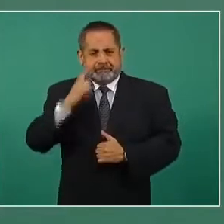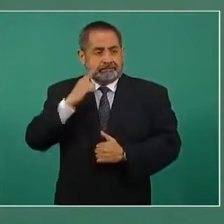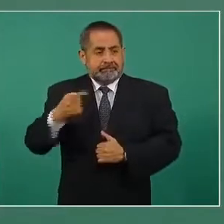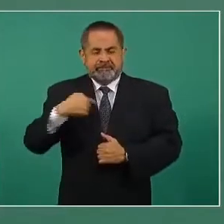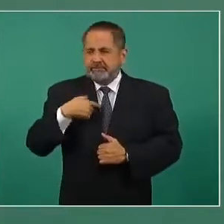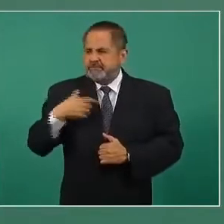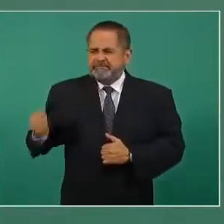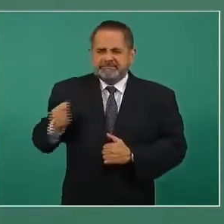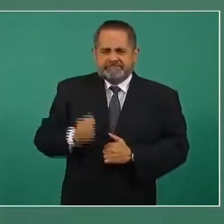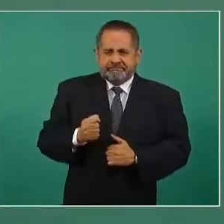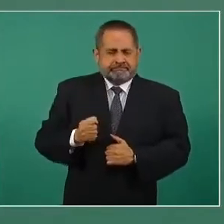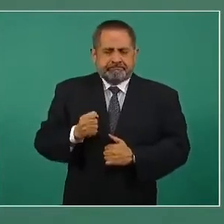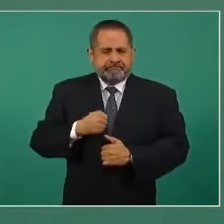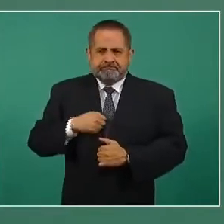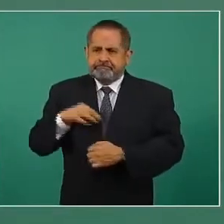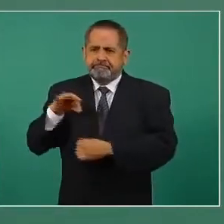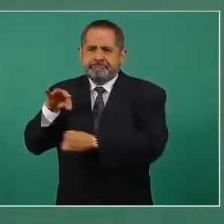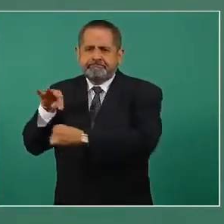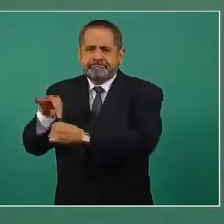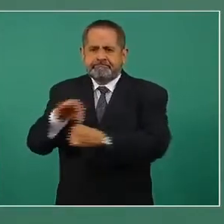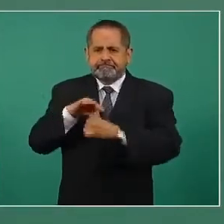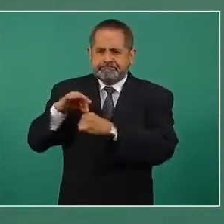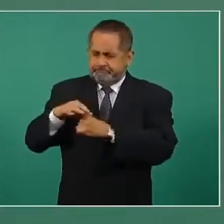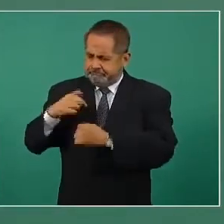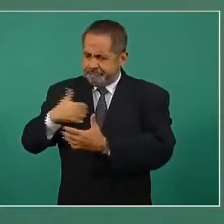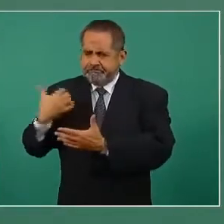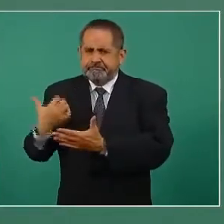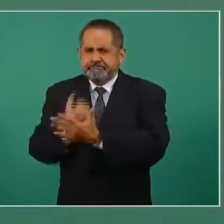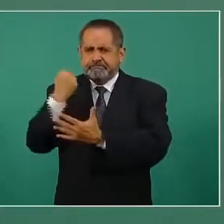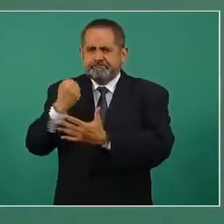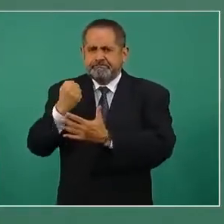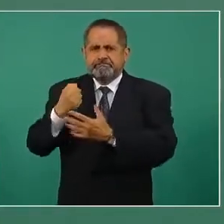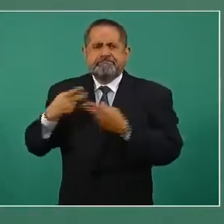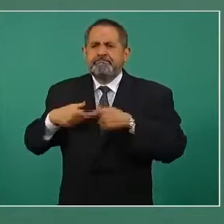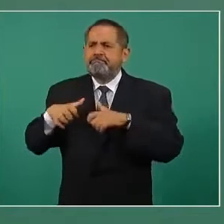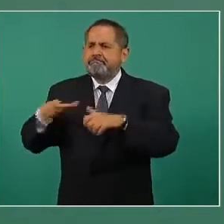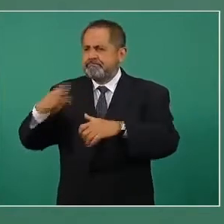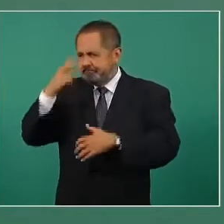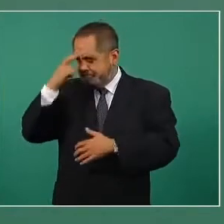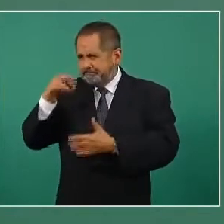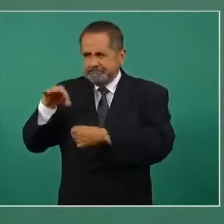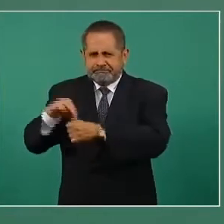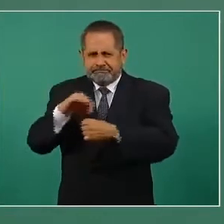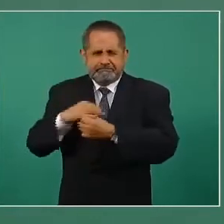impusieron los de arriba. Yo estoy aquí por el pueblo de México.